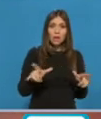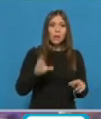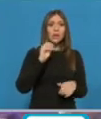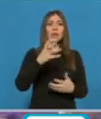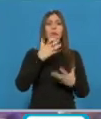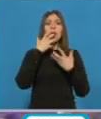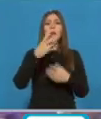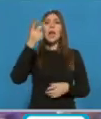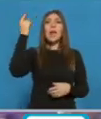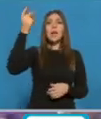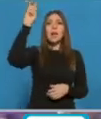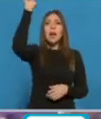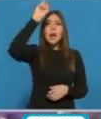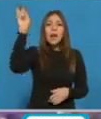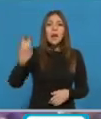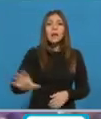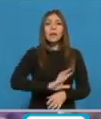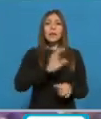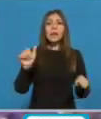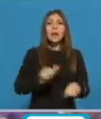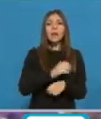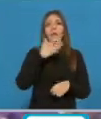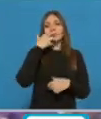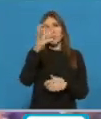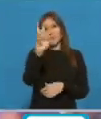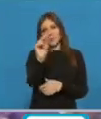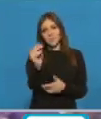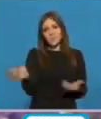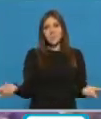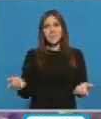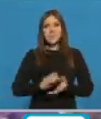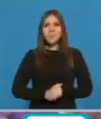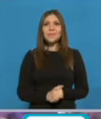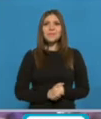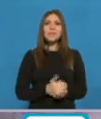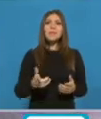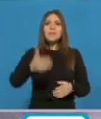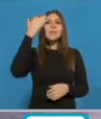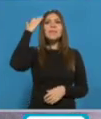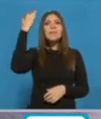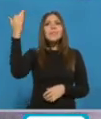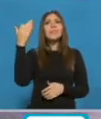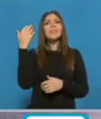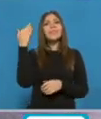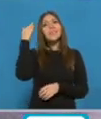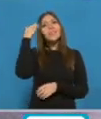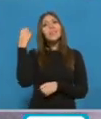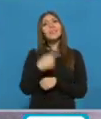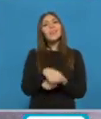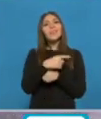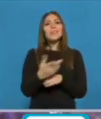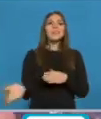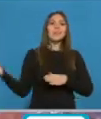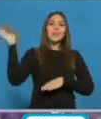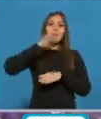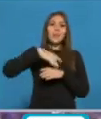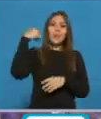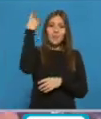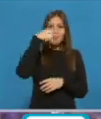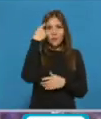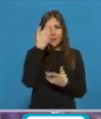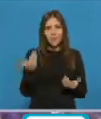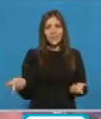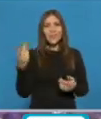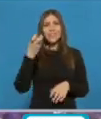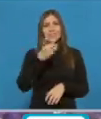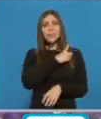el grito, ¡bájate, ya llegó el camión! Sí, claro. No, o sea, Pues sino- sí, ya lleva ahí horas, Alicia. entonces hay que tratar de anticipar